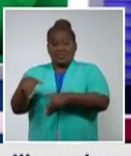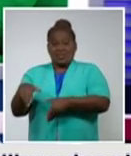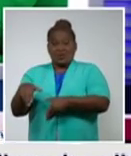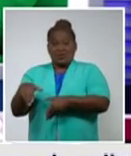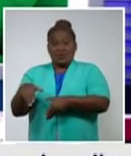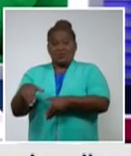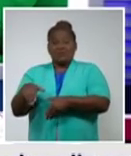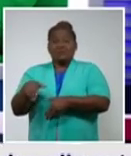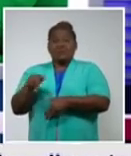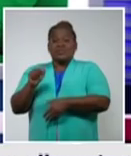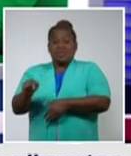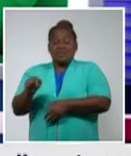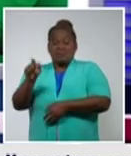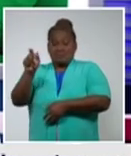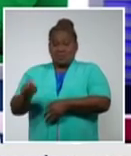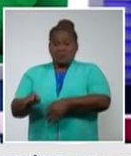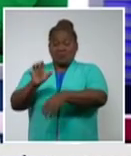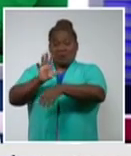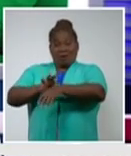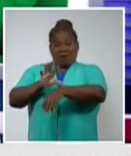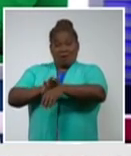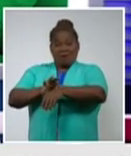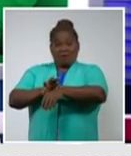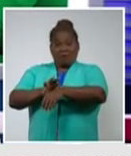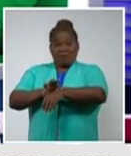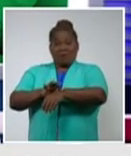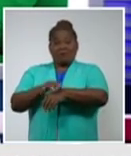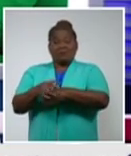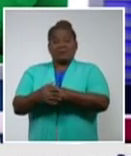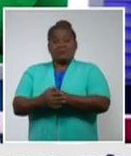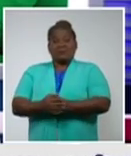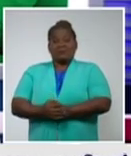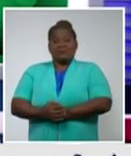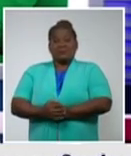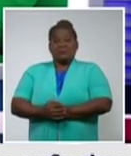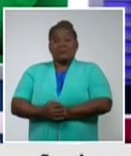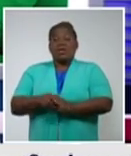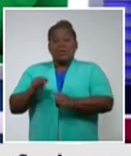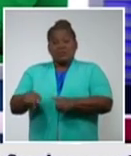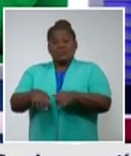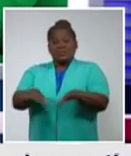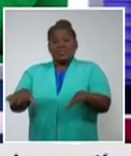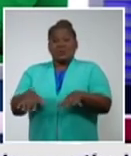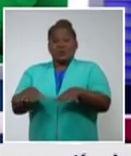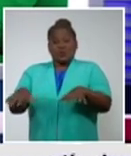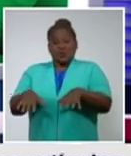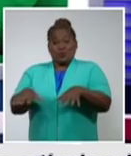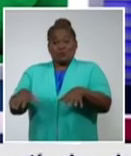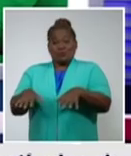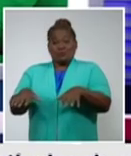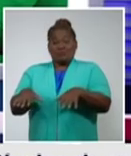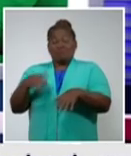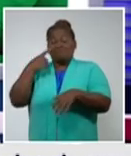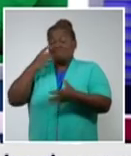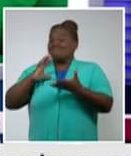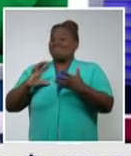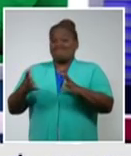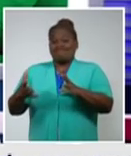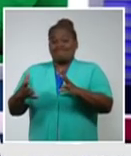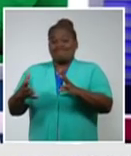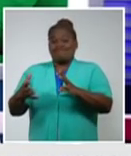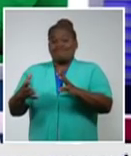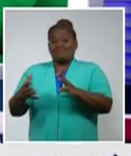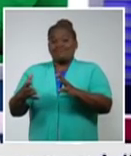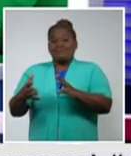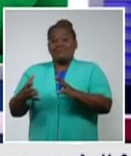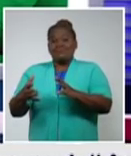incidencia y letalidad. Esta es la situación, Lázaro, como ves, muy compleja. Como